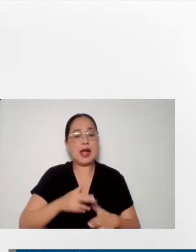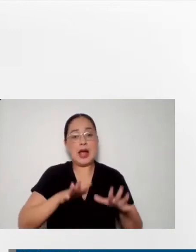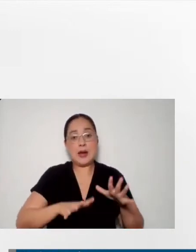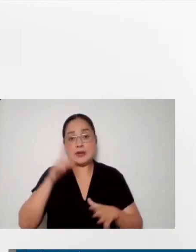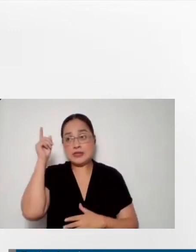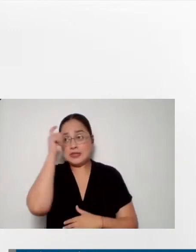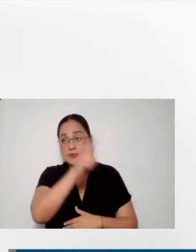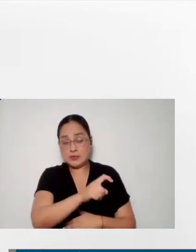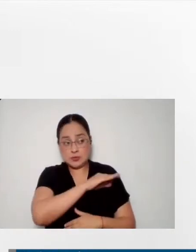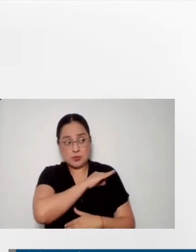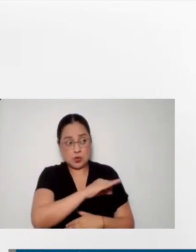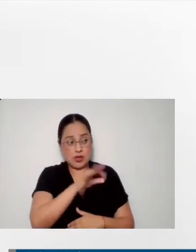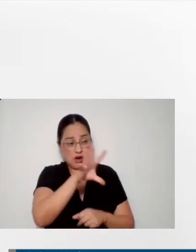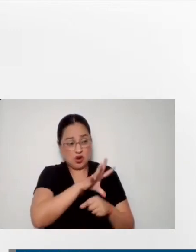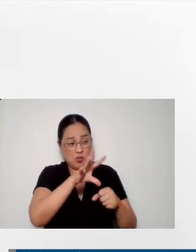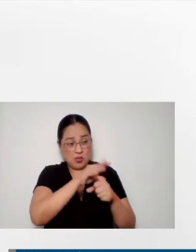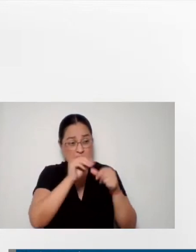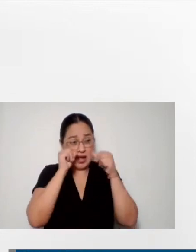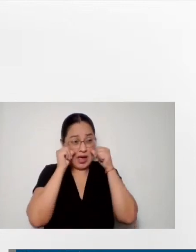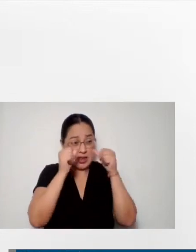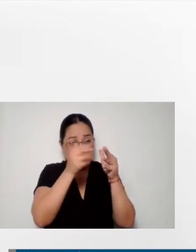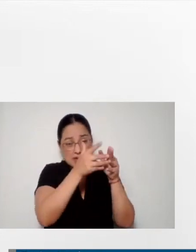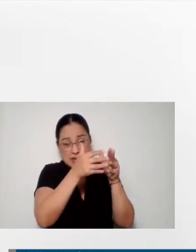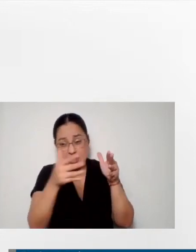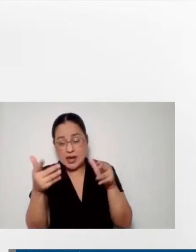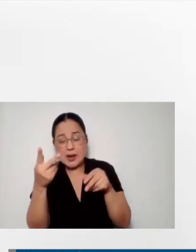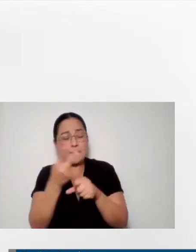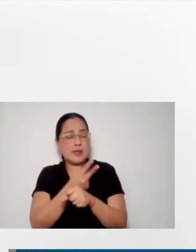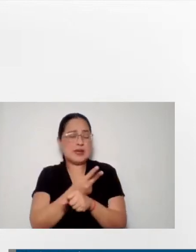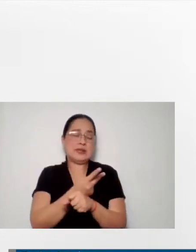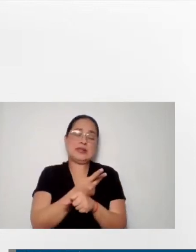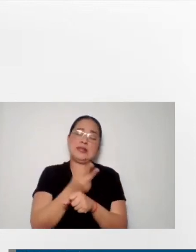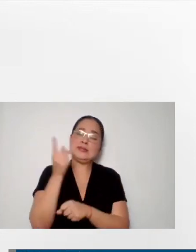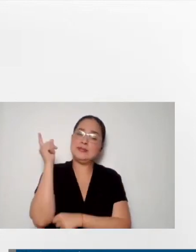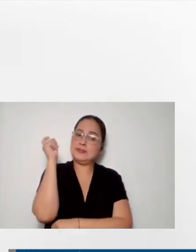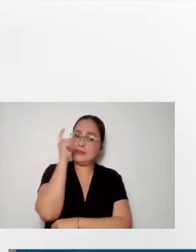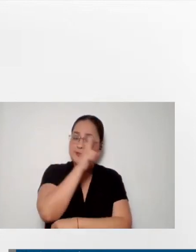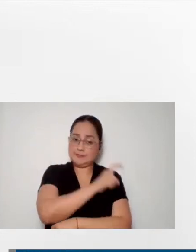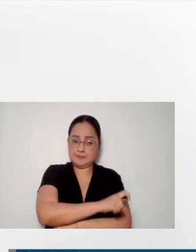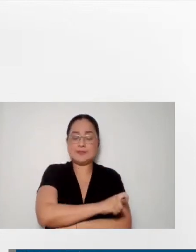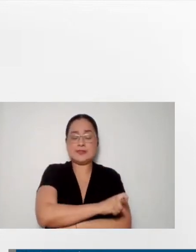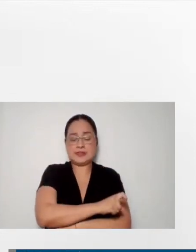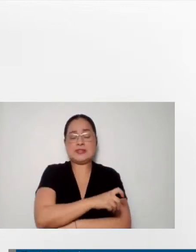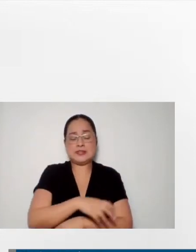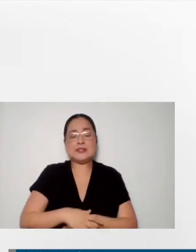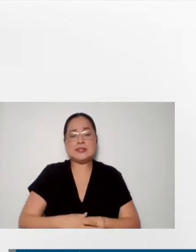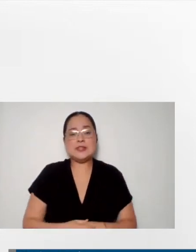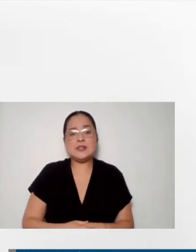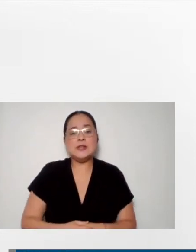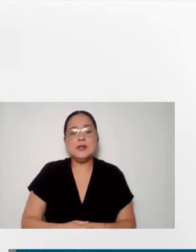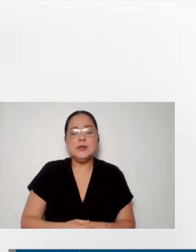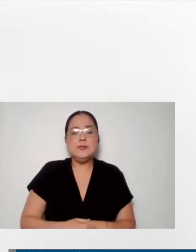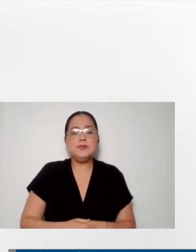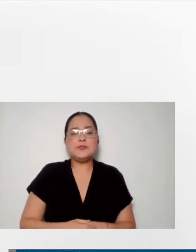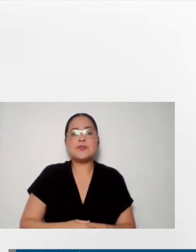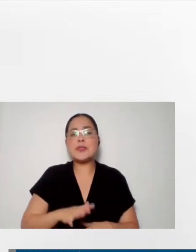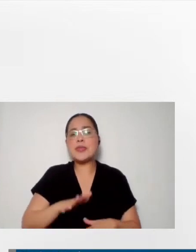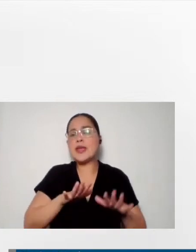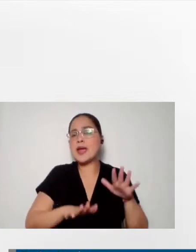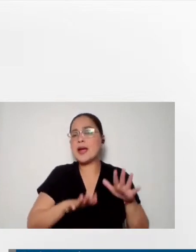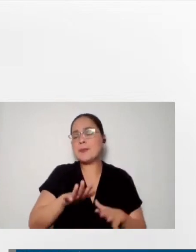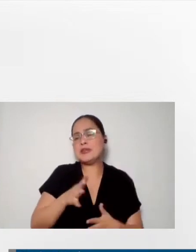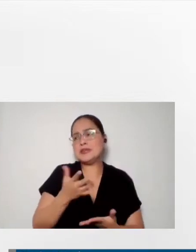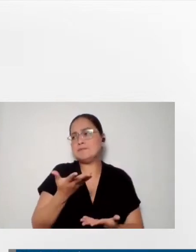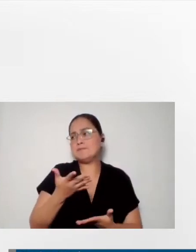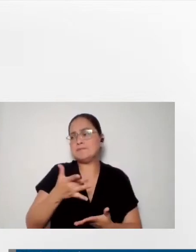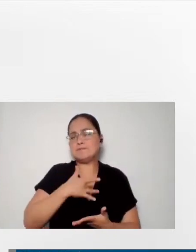darle seguimiento al camino que lleva la reproducción de los criterios jurídicos, y a veces es fácil que